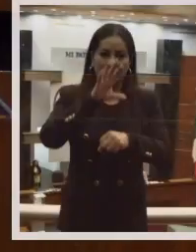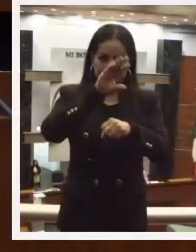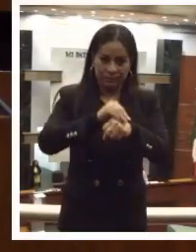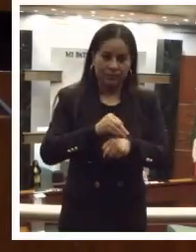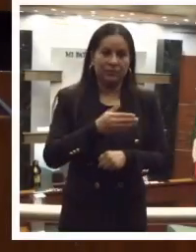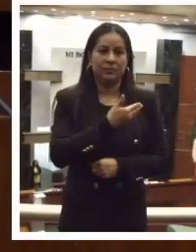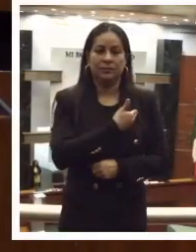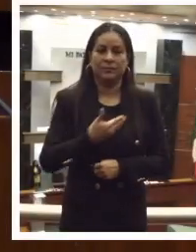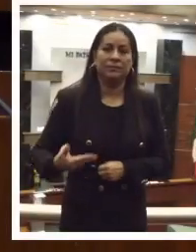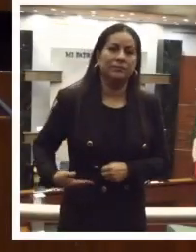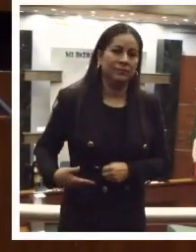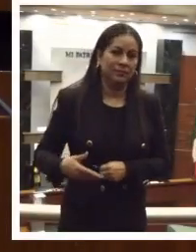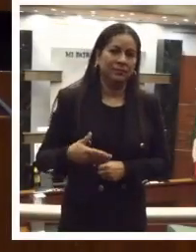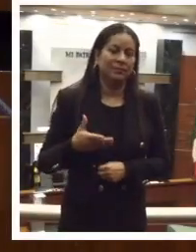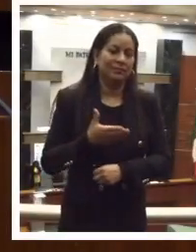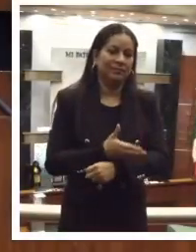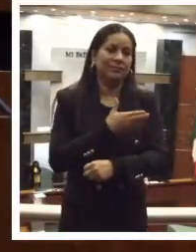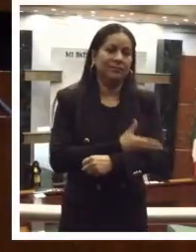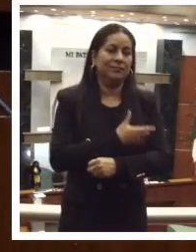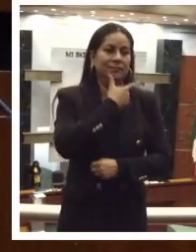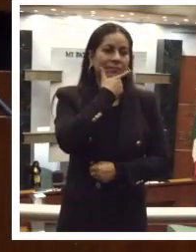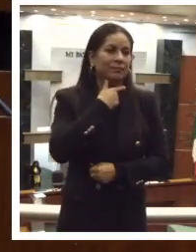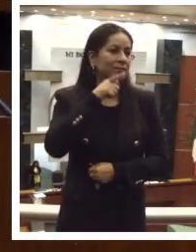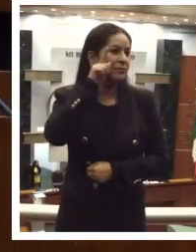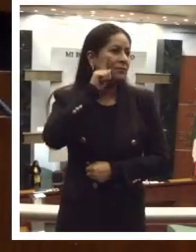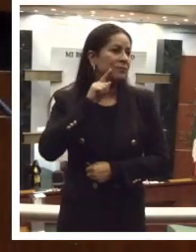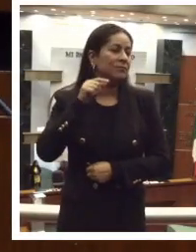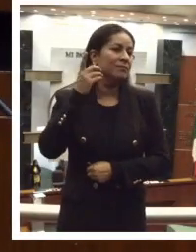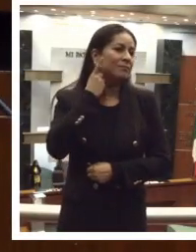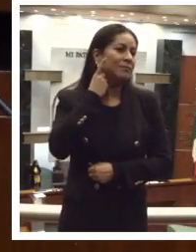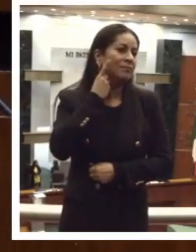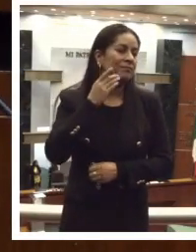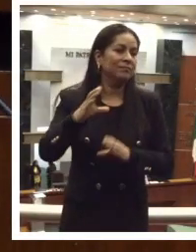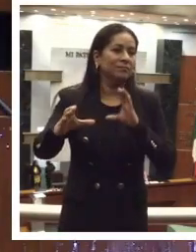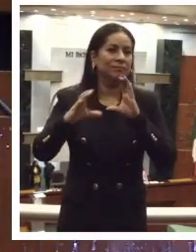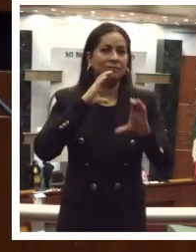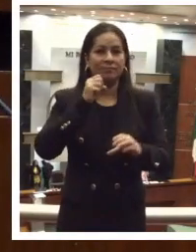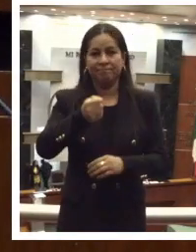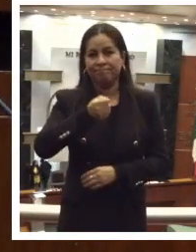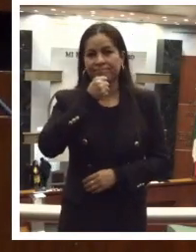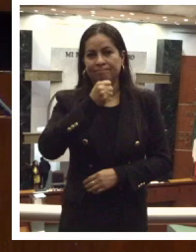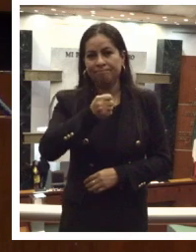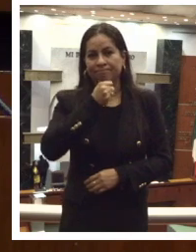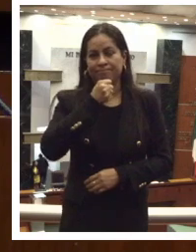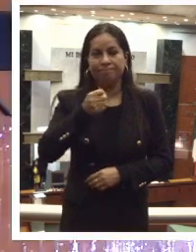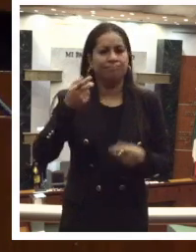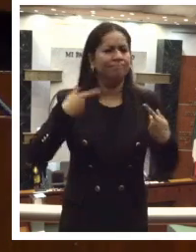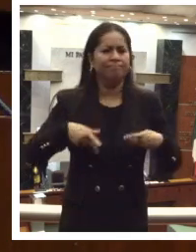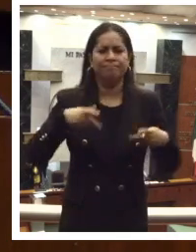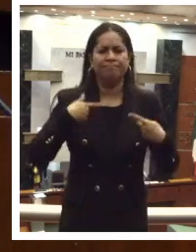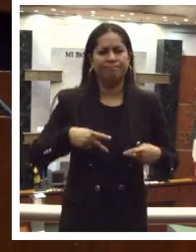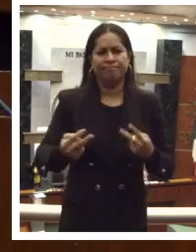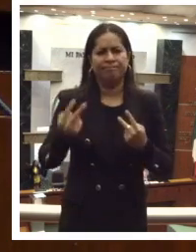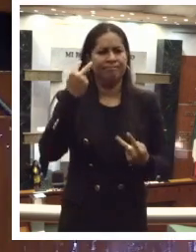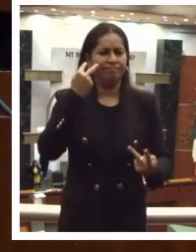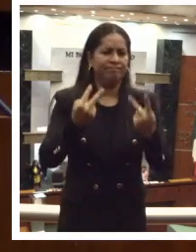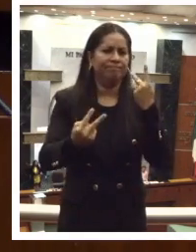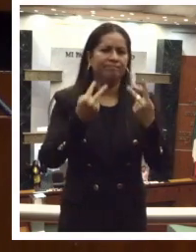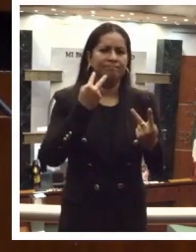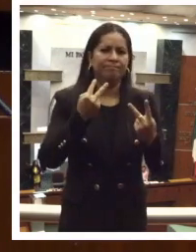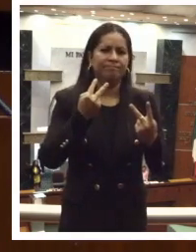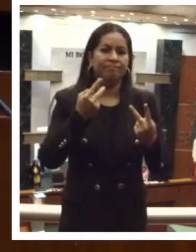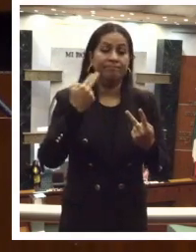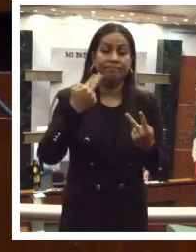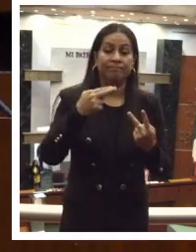Señor Diputado Presidente, compañeras y compañeros diputados, medios de comunicación y público que nos escucha.